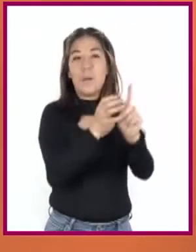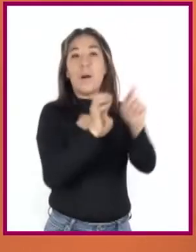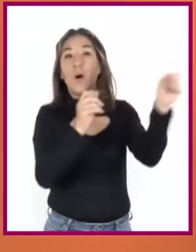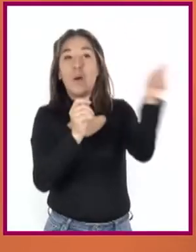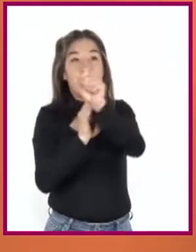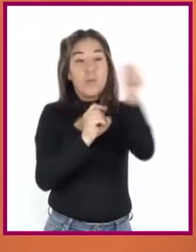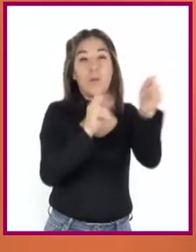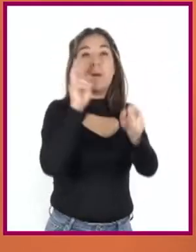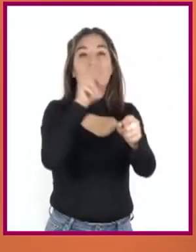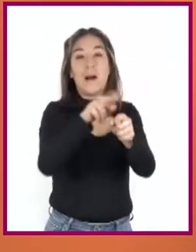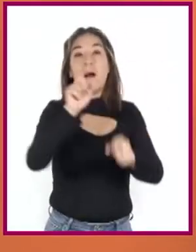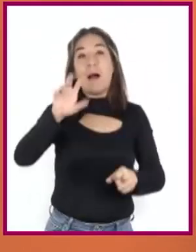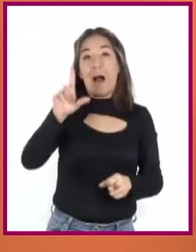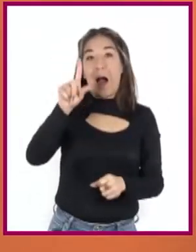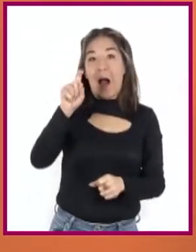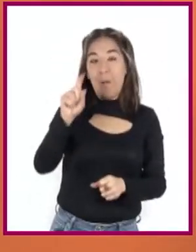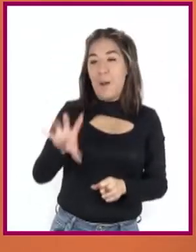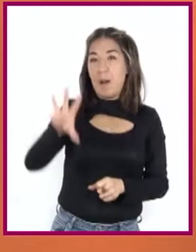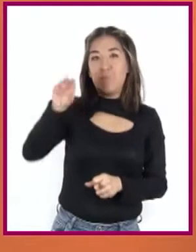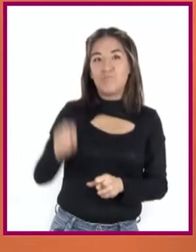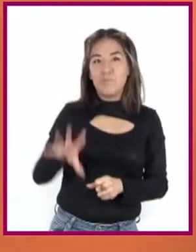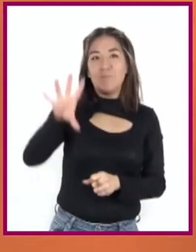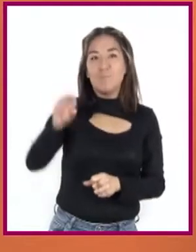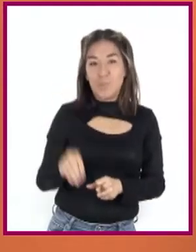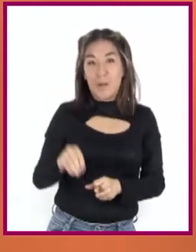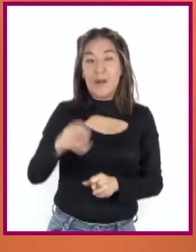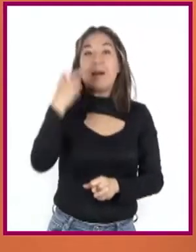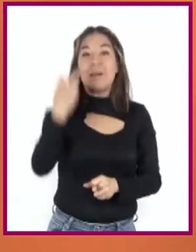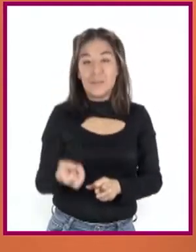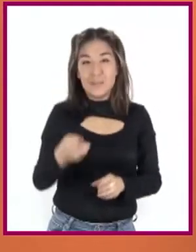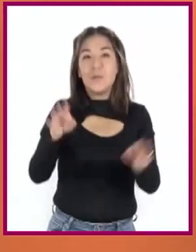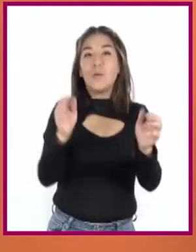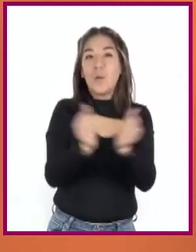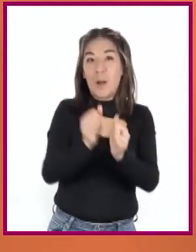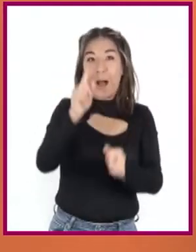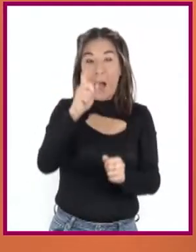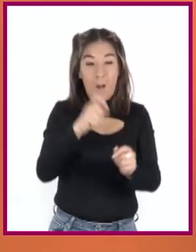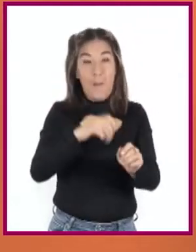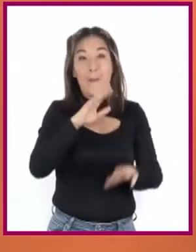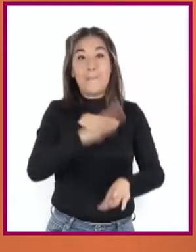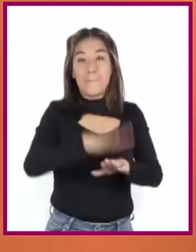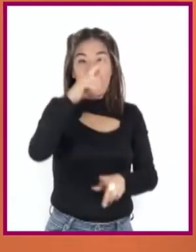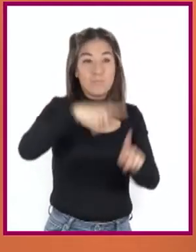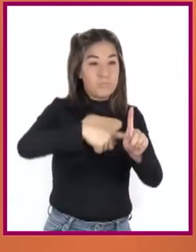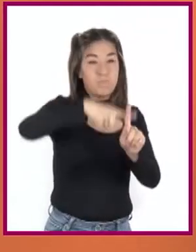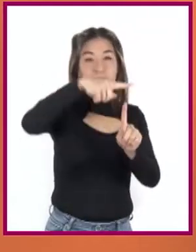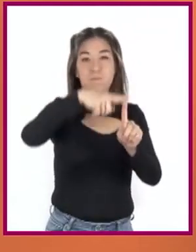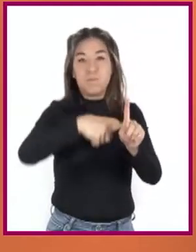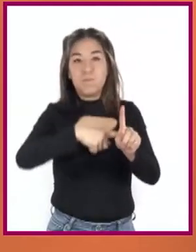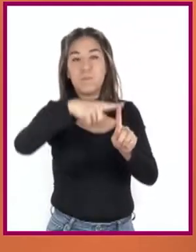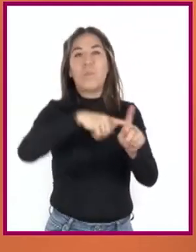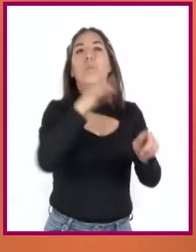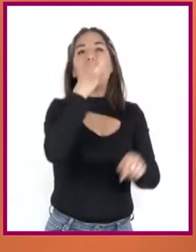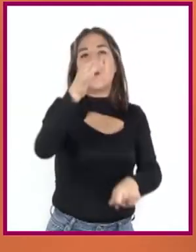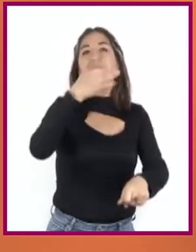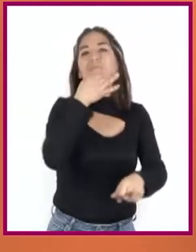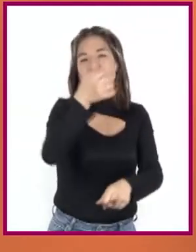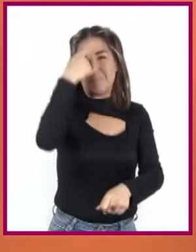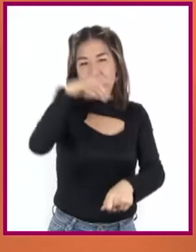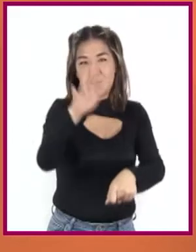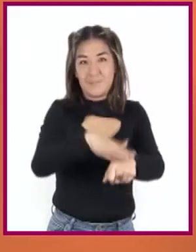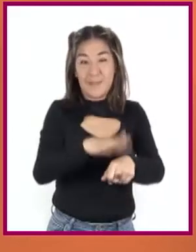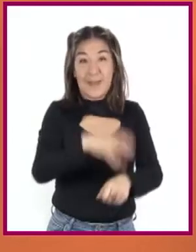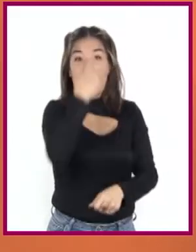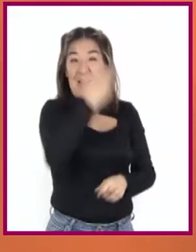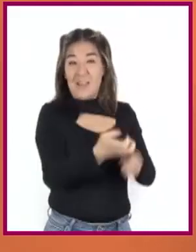y cerrar el agua, de tal forma que el nivel del agua indicaba qué mensaje de la tablilla se deseaba transmitir. Hasta